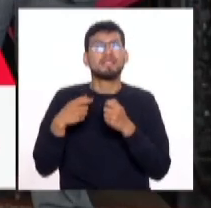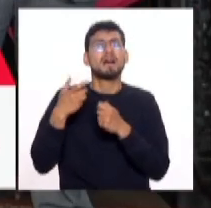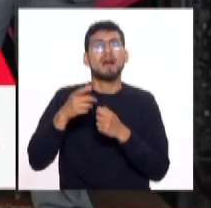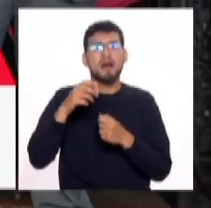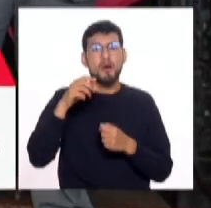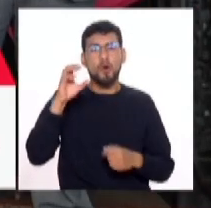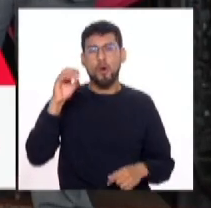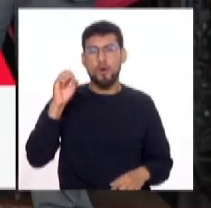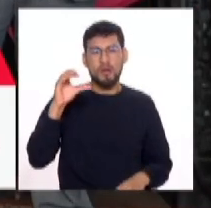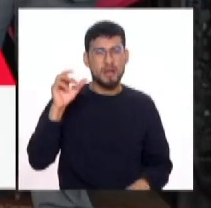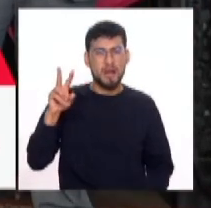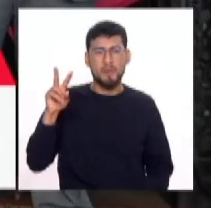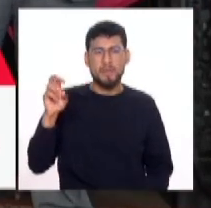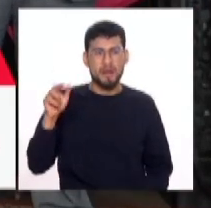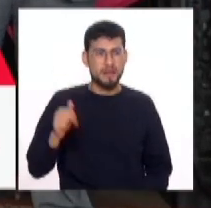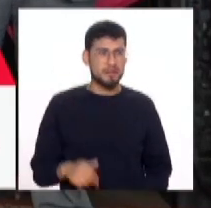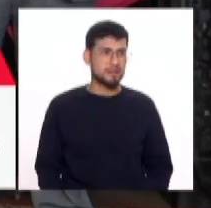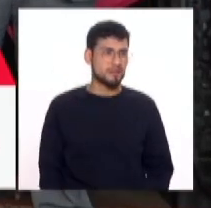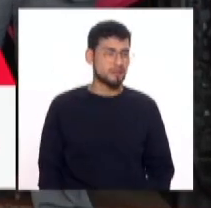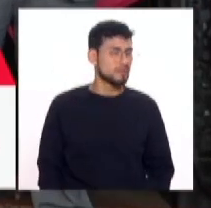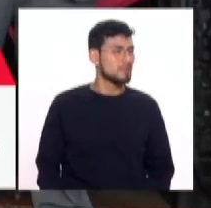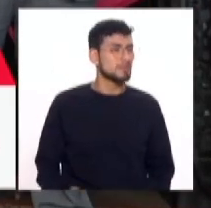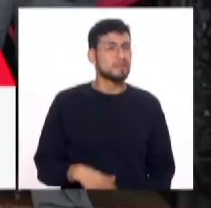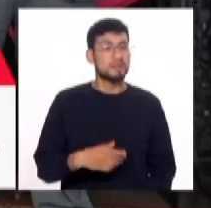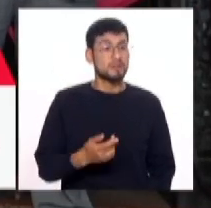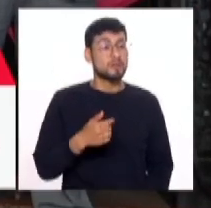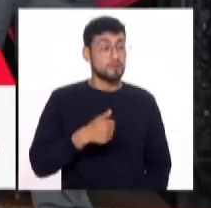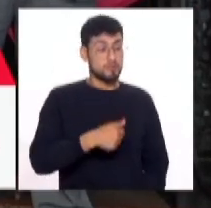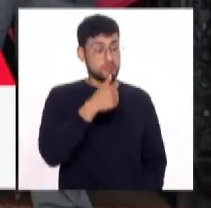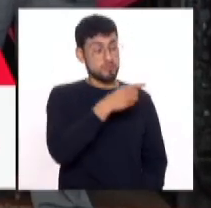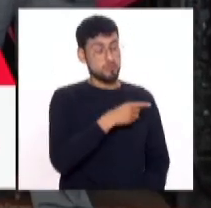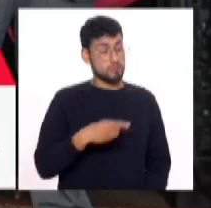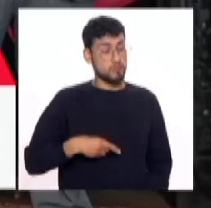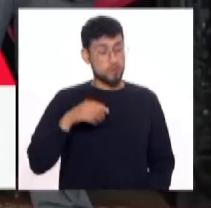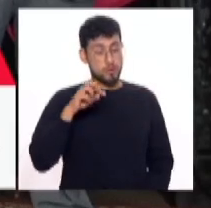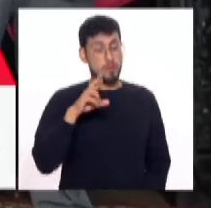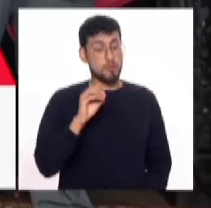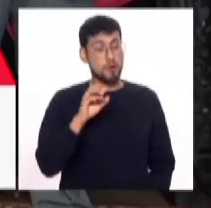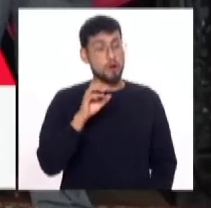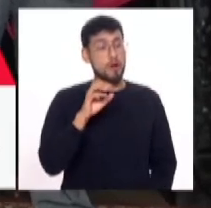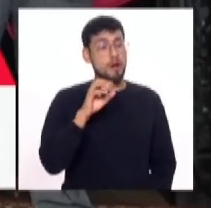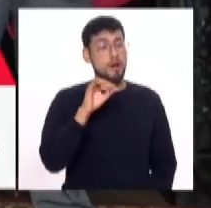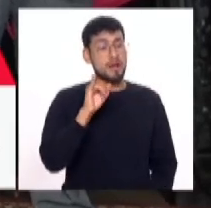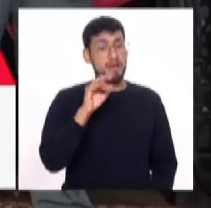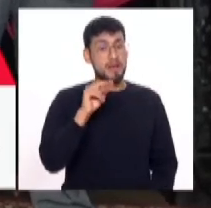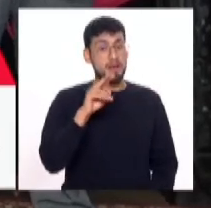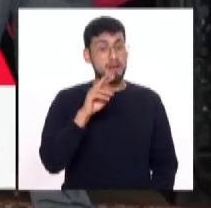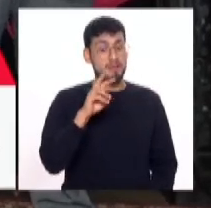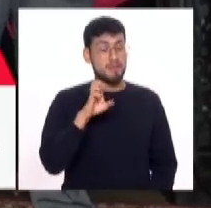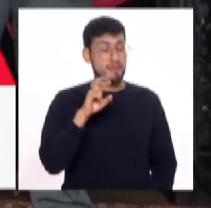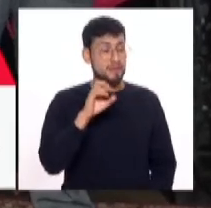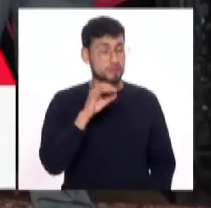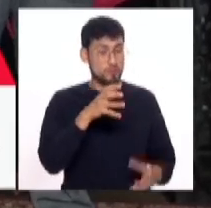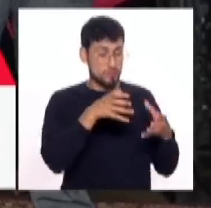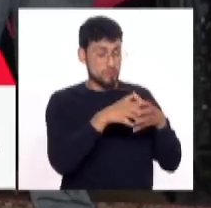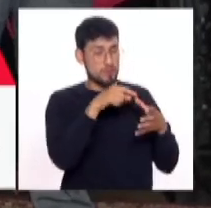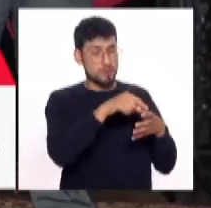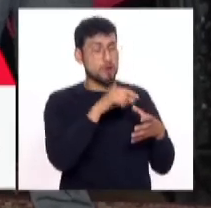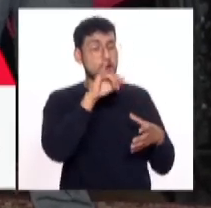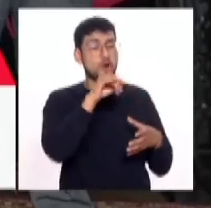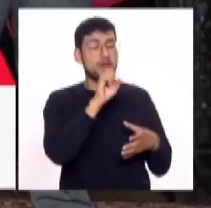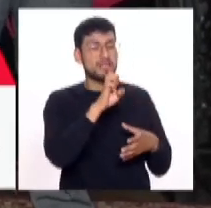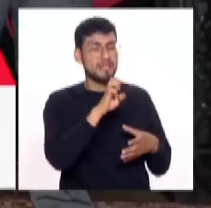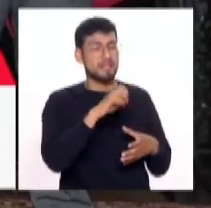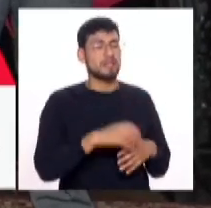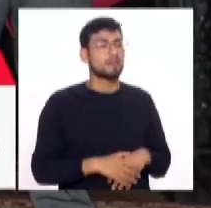Minas, Óscar Vera. Señor director ejecutivo de Proinversión, señor José Antonio Salardi, señor viceministro